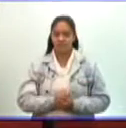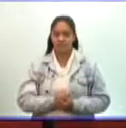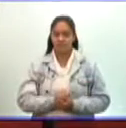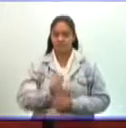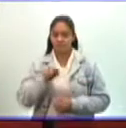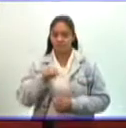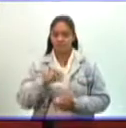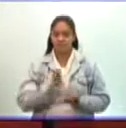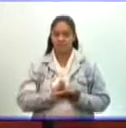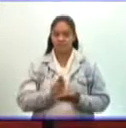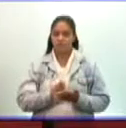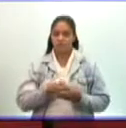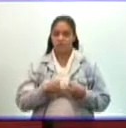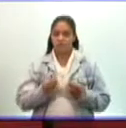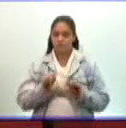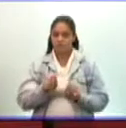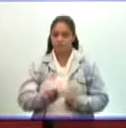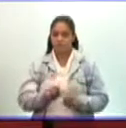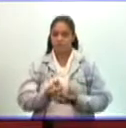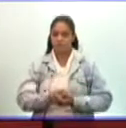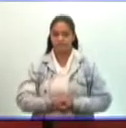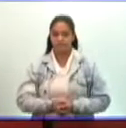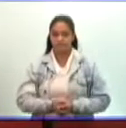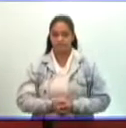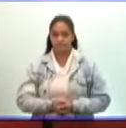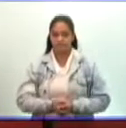hoy teníamos acordado para